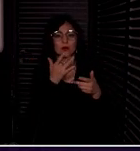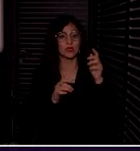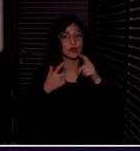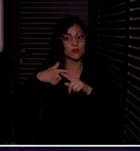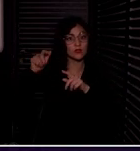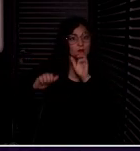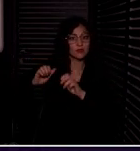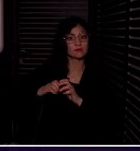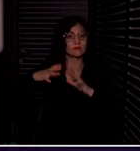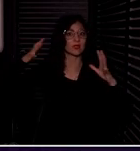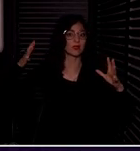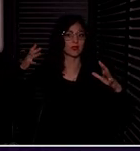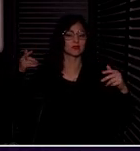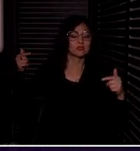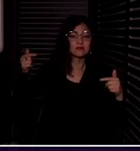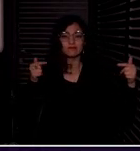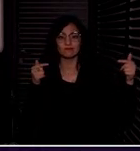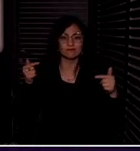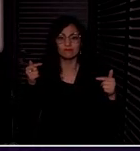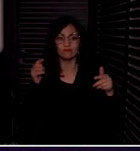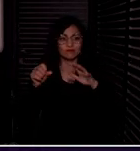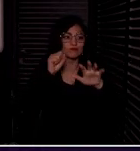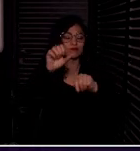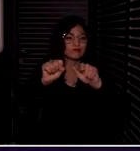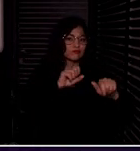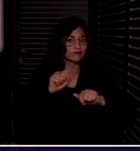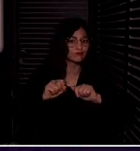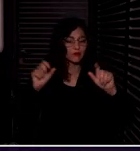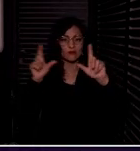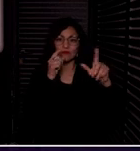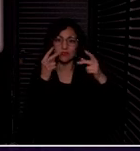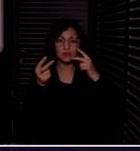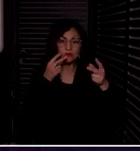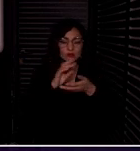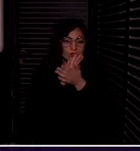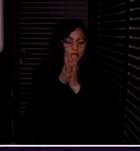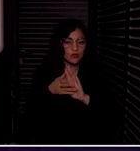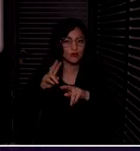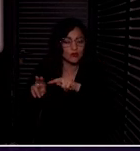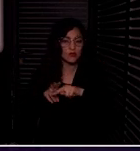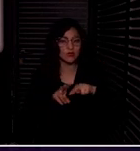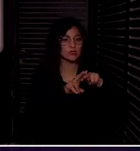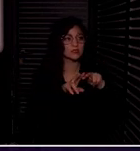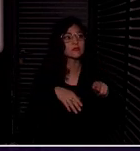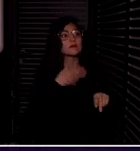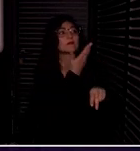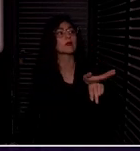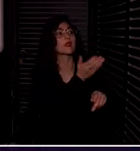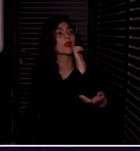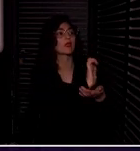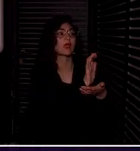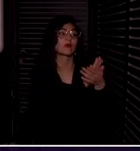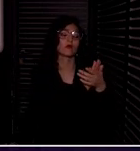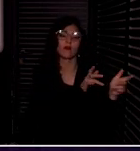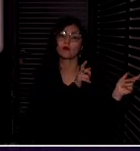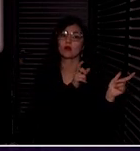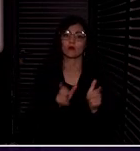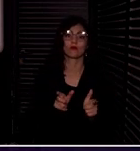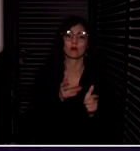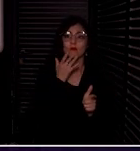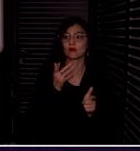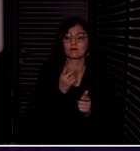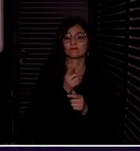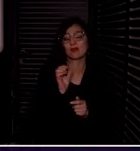gigantes en las que están comiéndole todo el terreno del mercado audiovisual y, por tanto, empiezan a pedir al Estado que regule, porque si no, no pueden